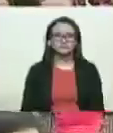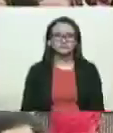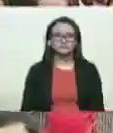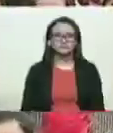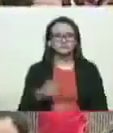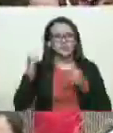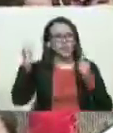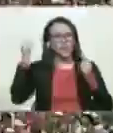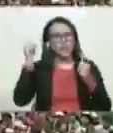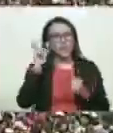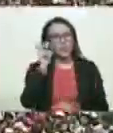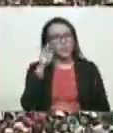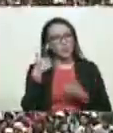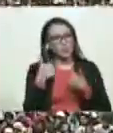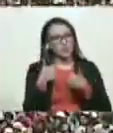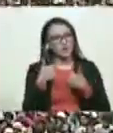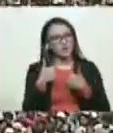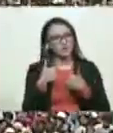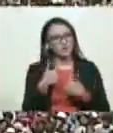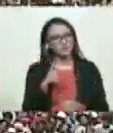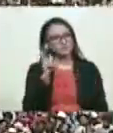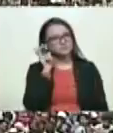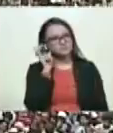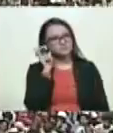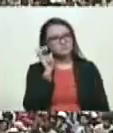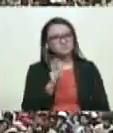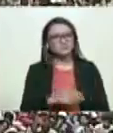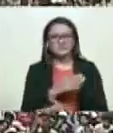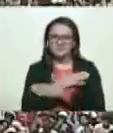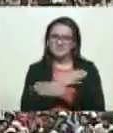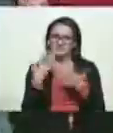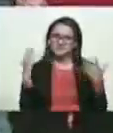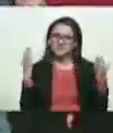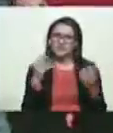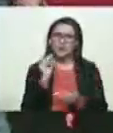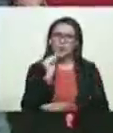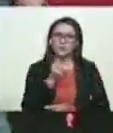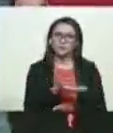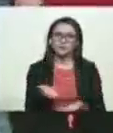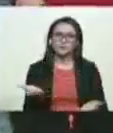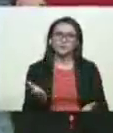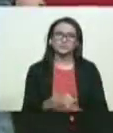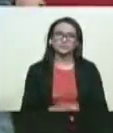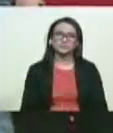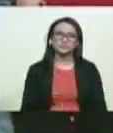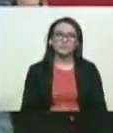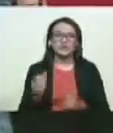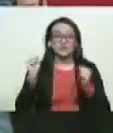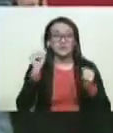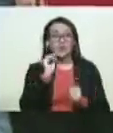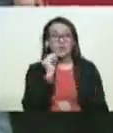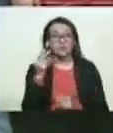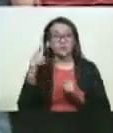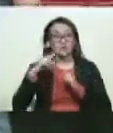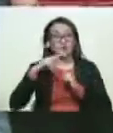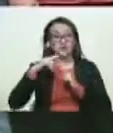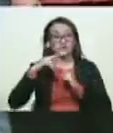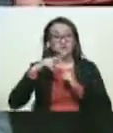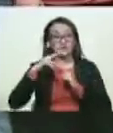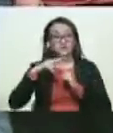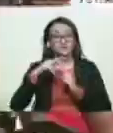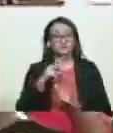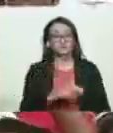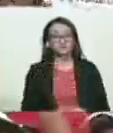está bueno vale felicidad de juventud que viva la juventud del táchira